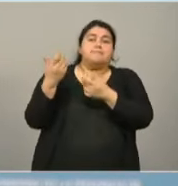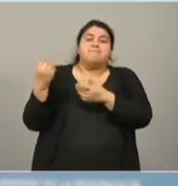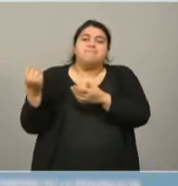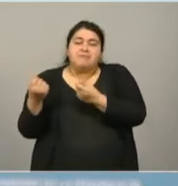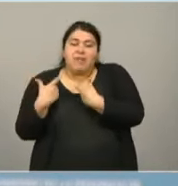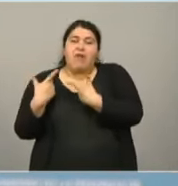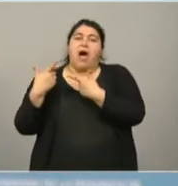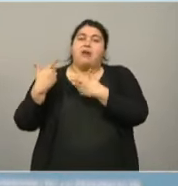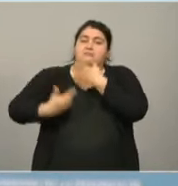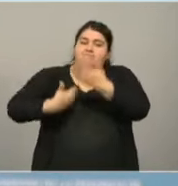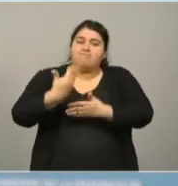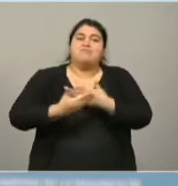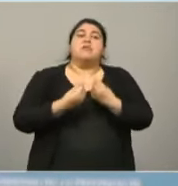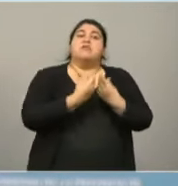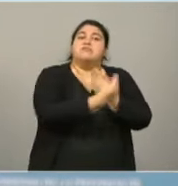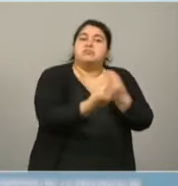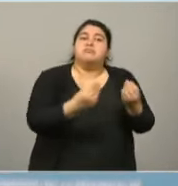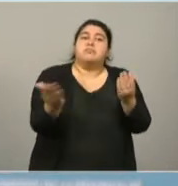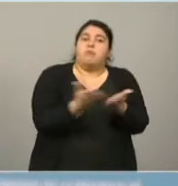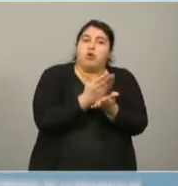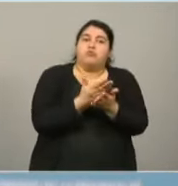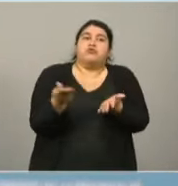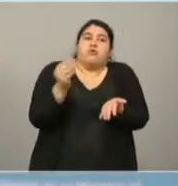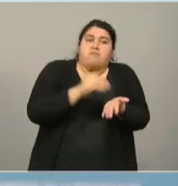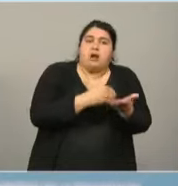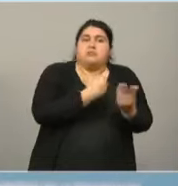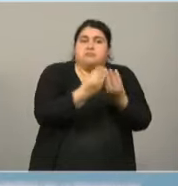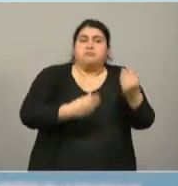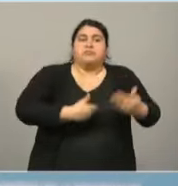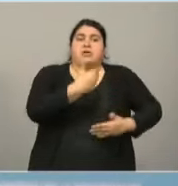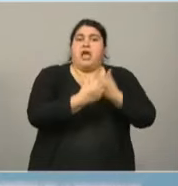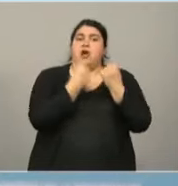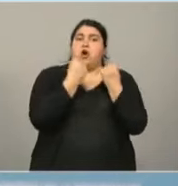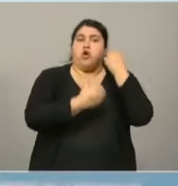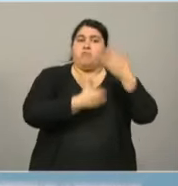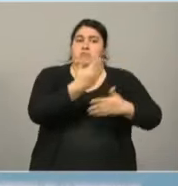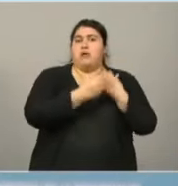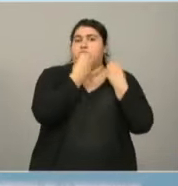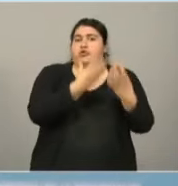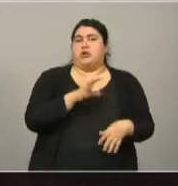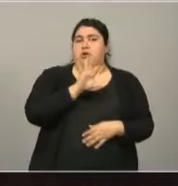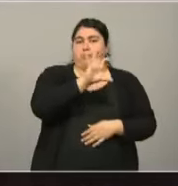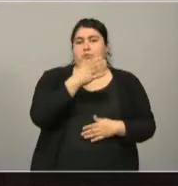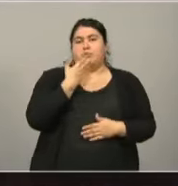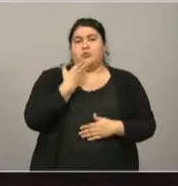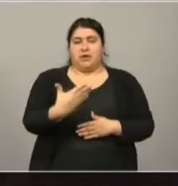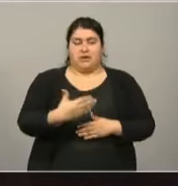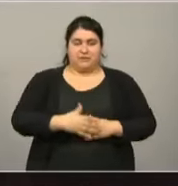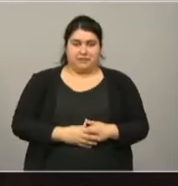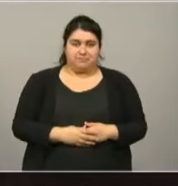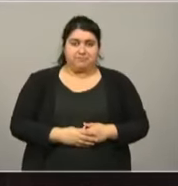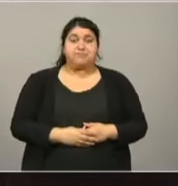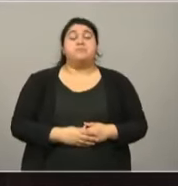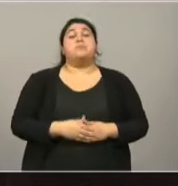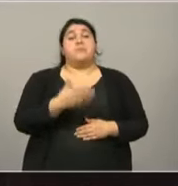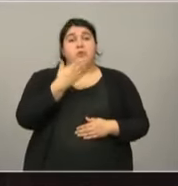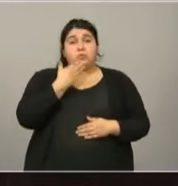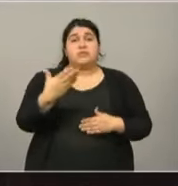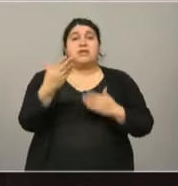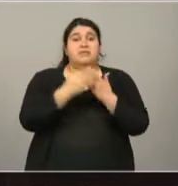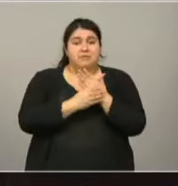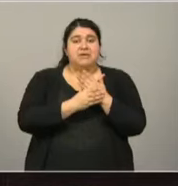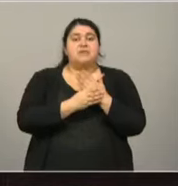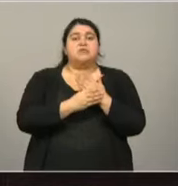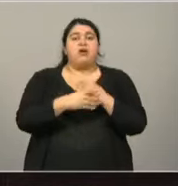producción que es lo que hace falta para generar desarrollo económico en nuestra provincia Muchas gracias muchas gracias